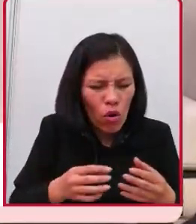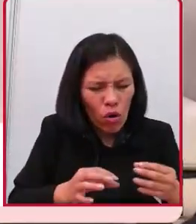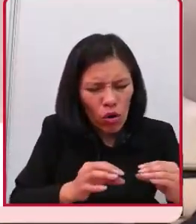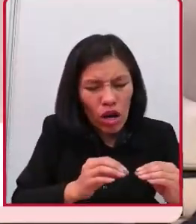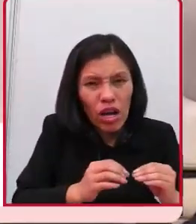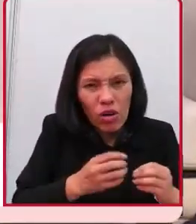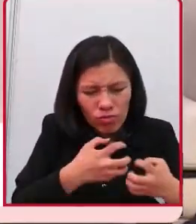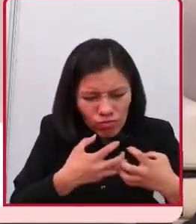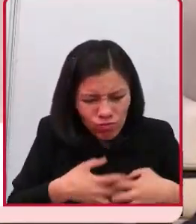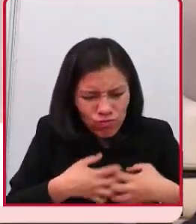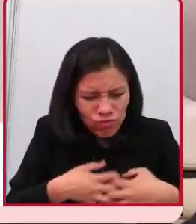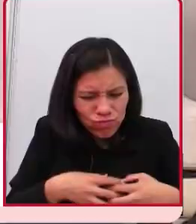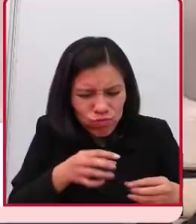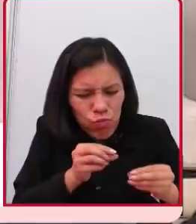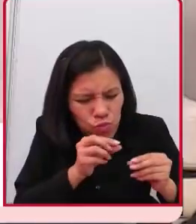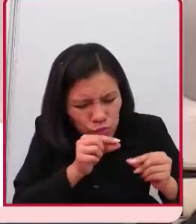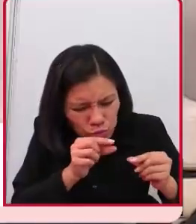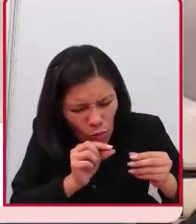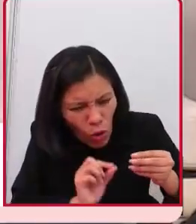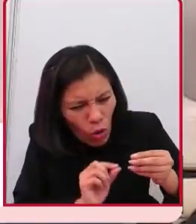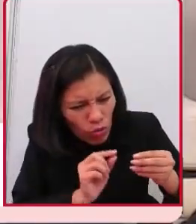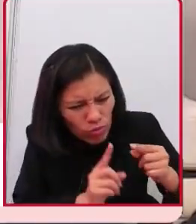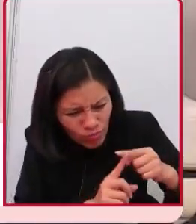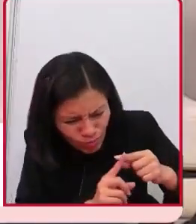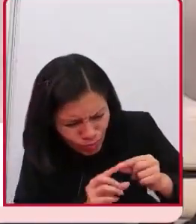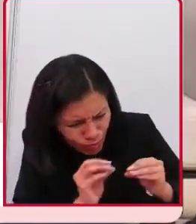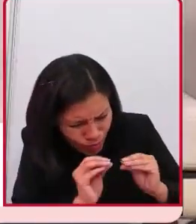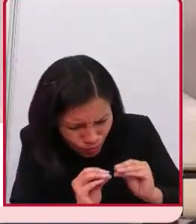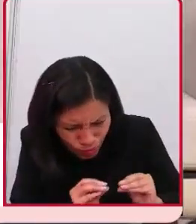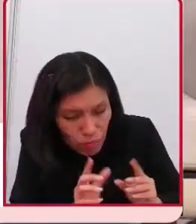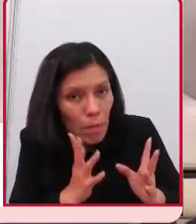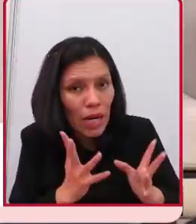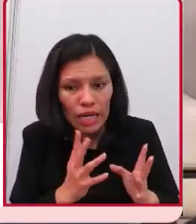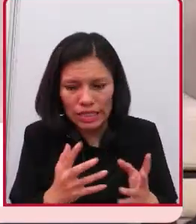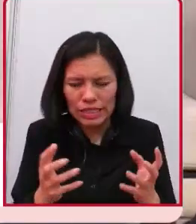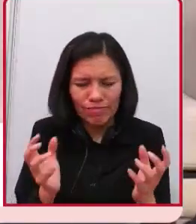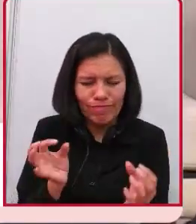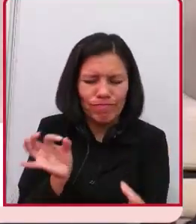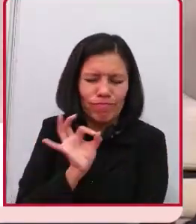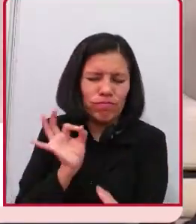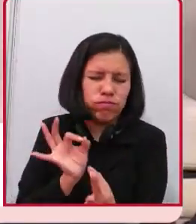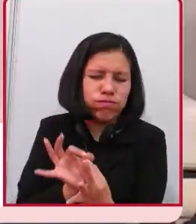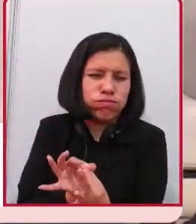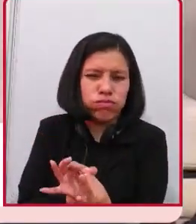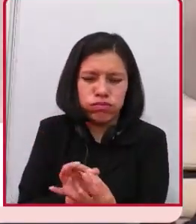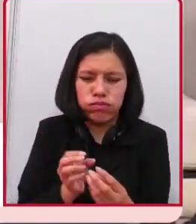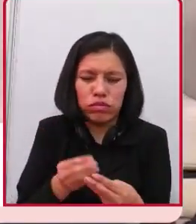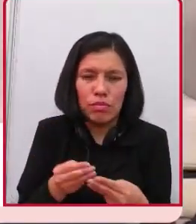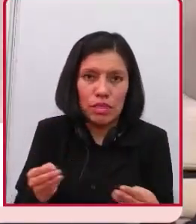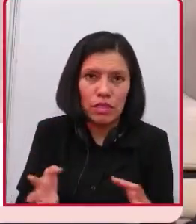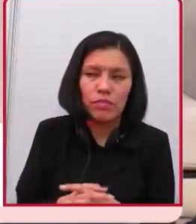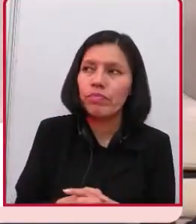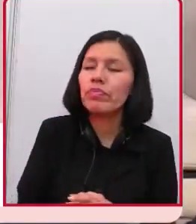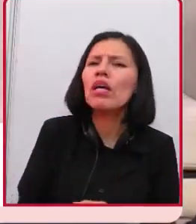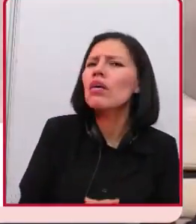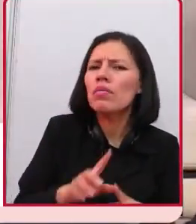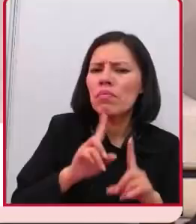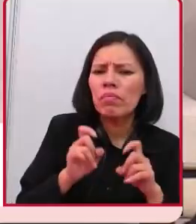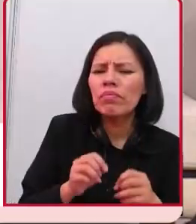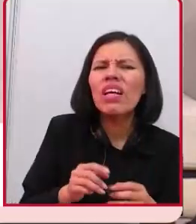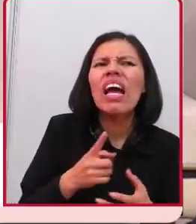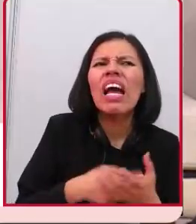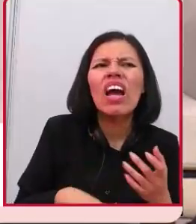Porque suena muy interesante el hallazgo acerca del concentrado de molibdeno. ¿Qué otras técnicas